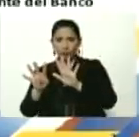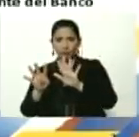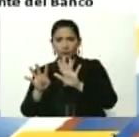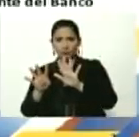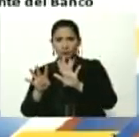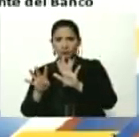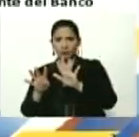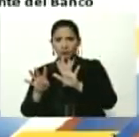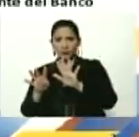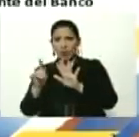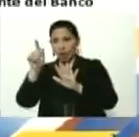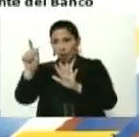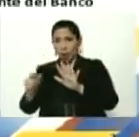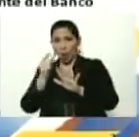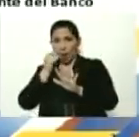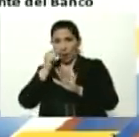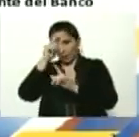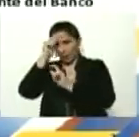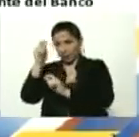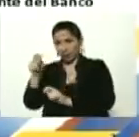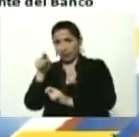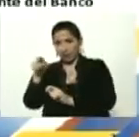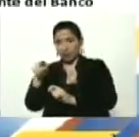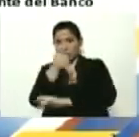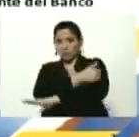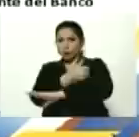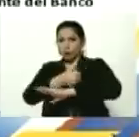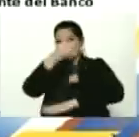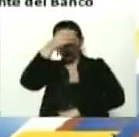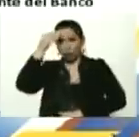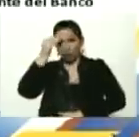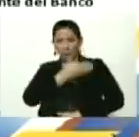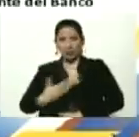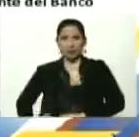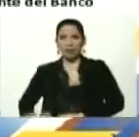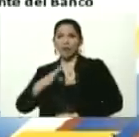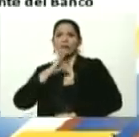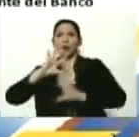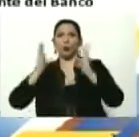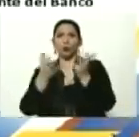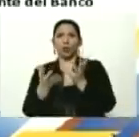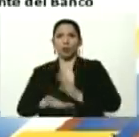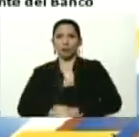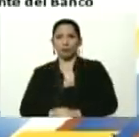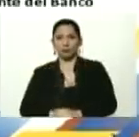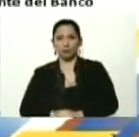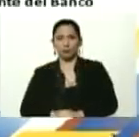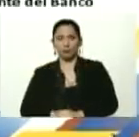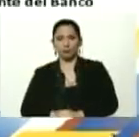2019 es designado este funcionario Donald Trump presidente del Banco Mundial.